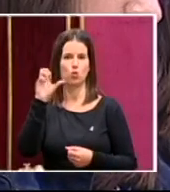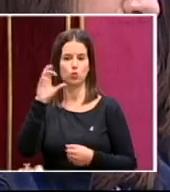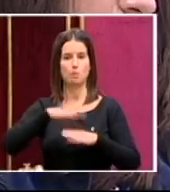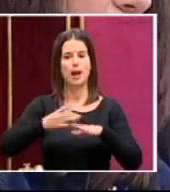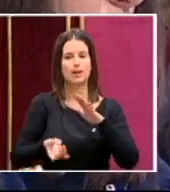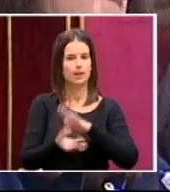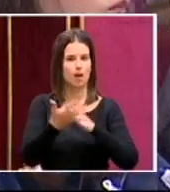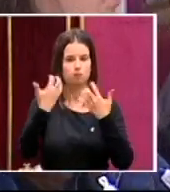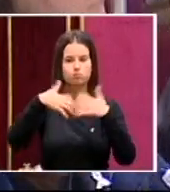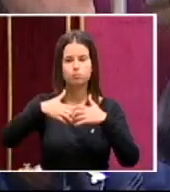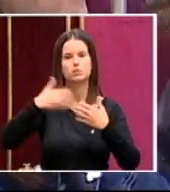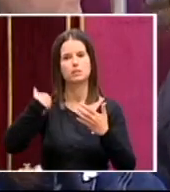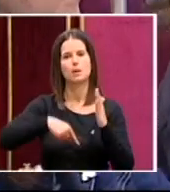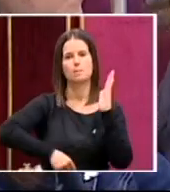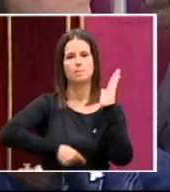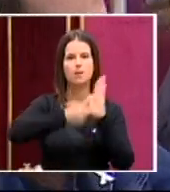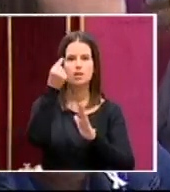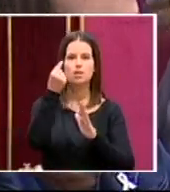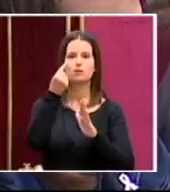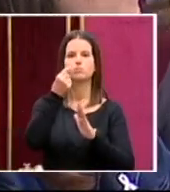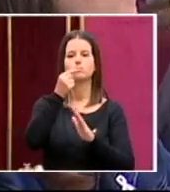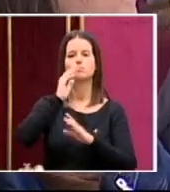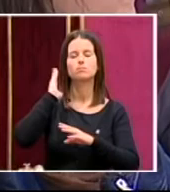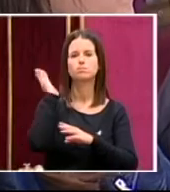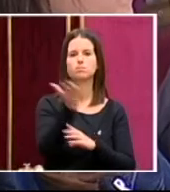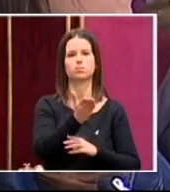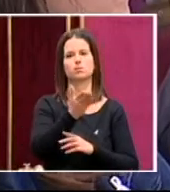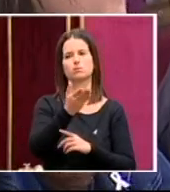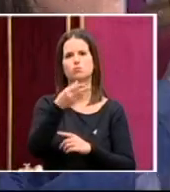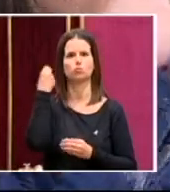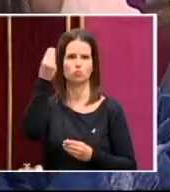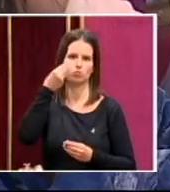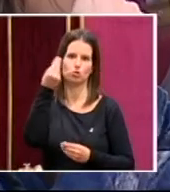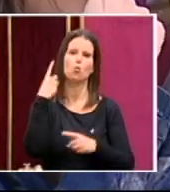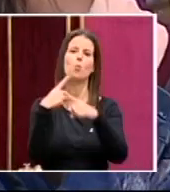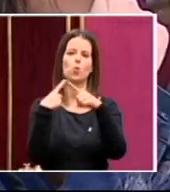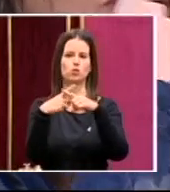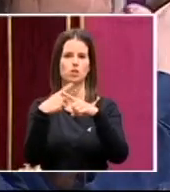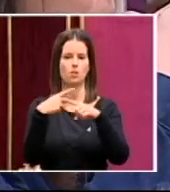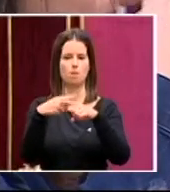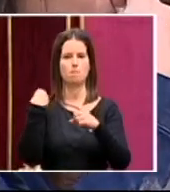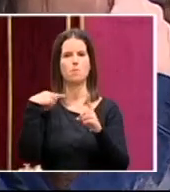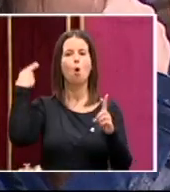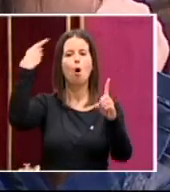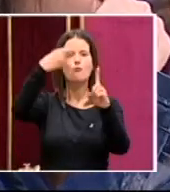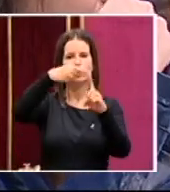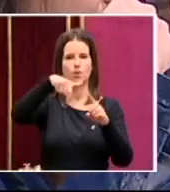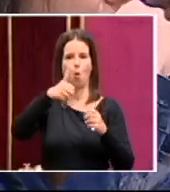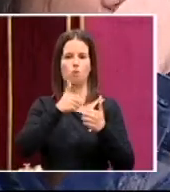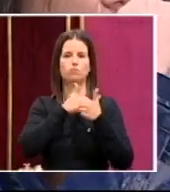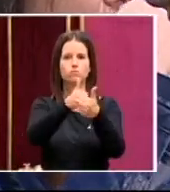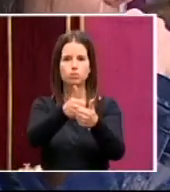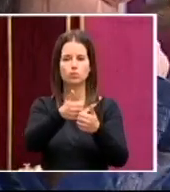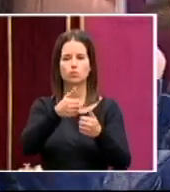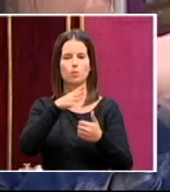que van a afectar, entiendo que positivamente, al objetivo que hoy perseguimos con la firma